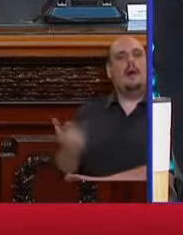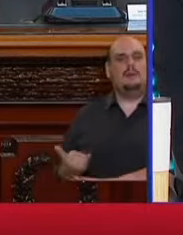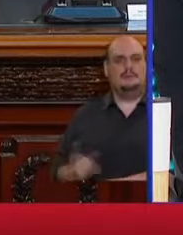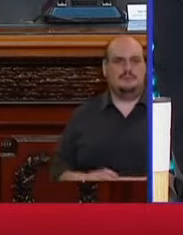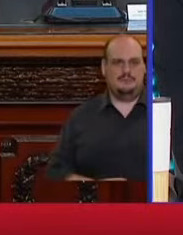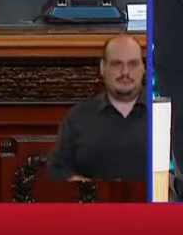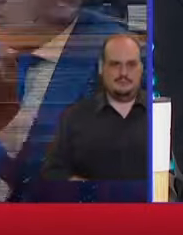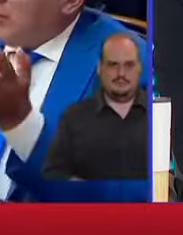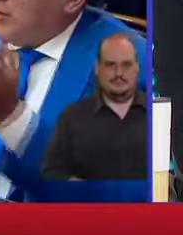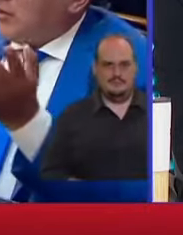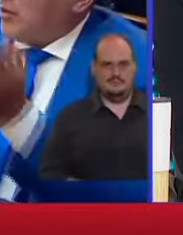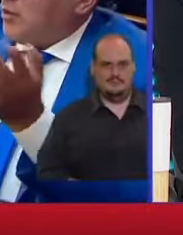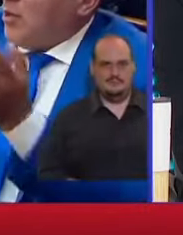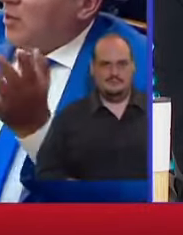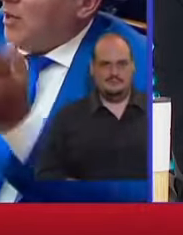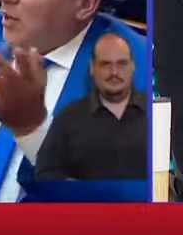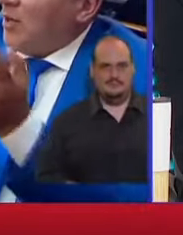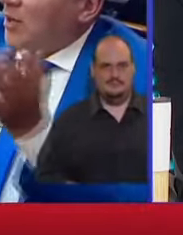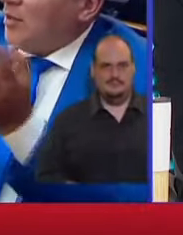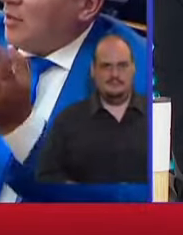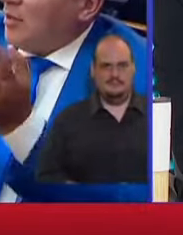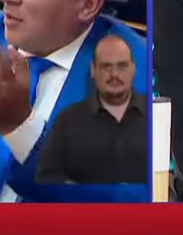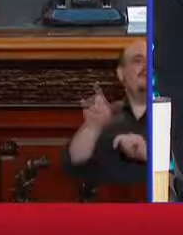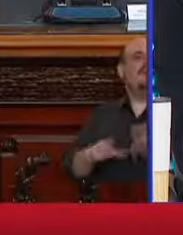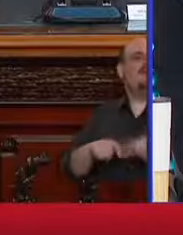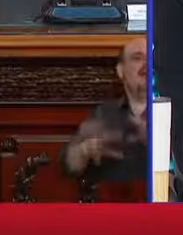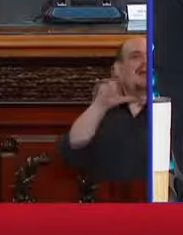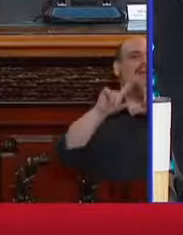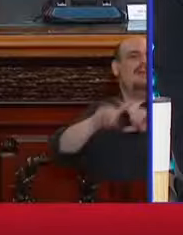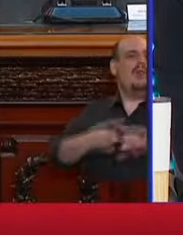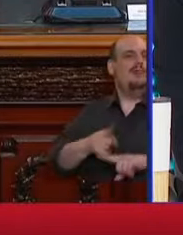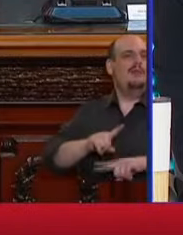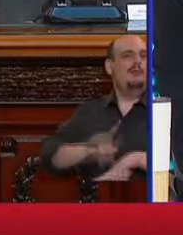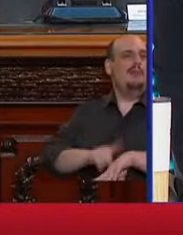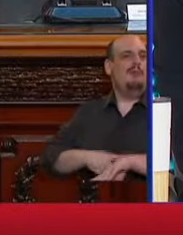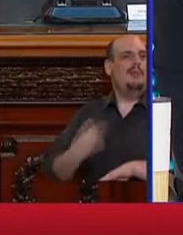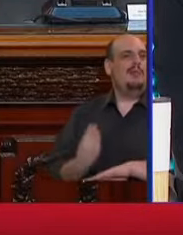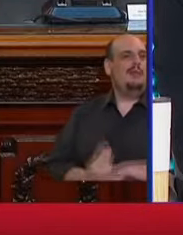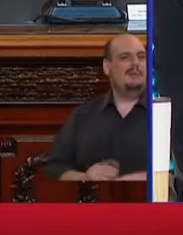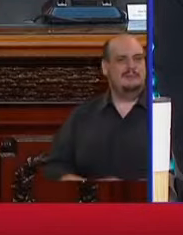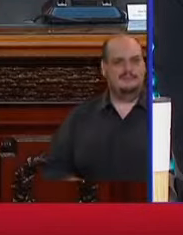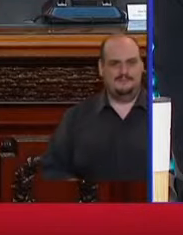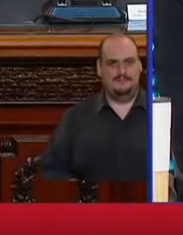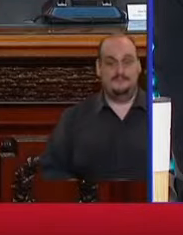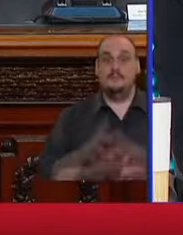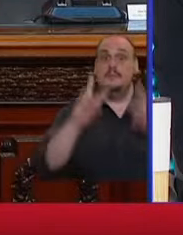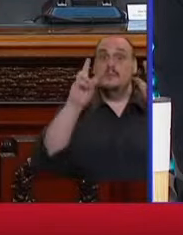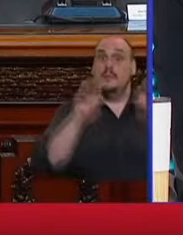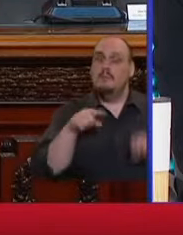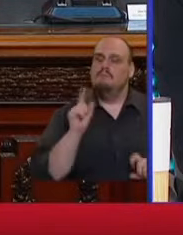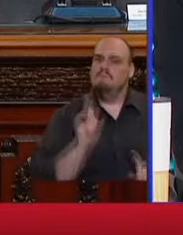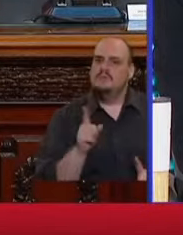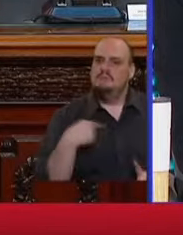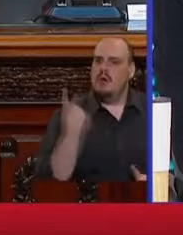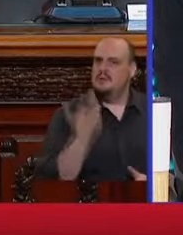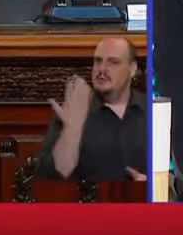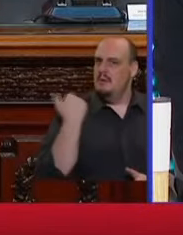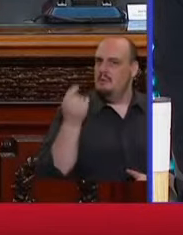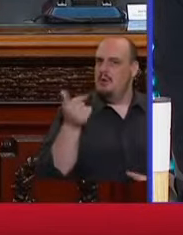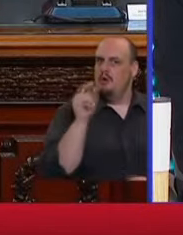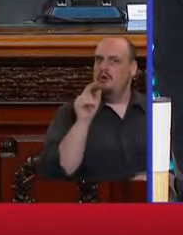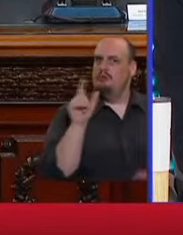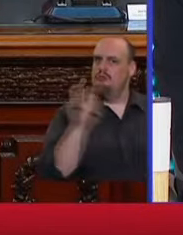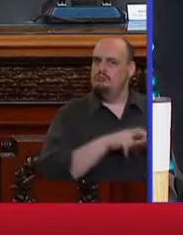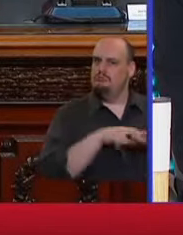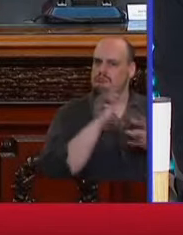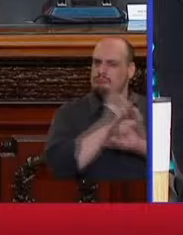puntos mayor dificultad que no sea sentarse a discutir a partir de que todos hagamos el esfuerzo. Ahora, si el esfuerzo lo van a hacer siempre lo mismo y el